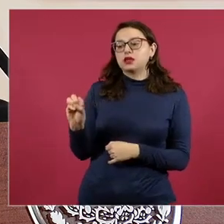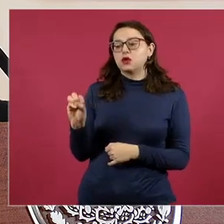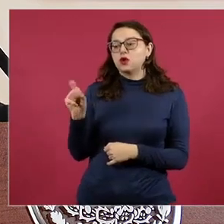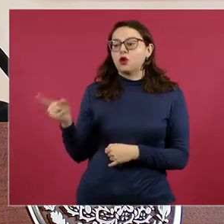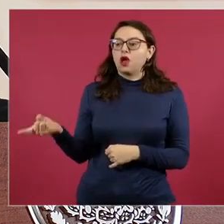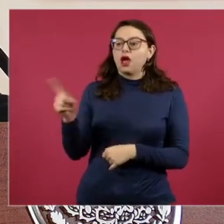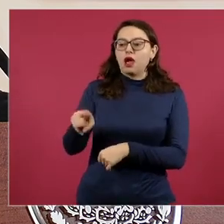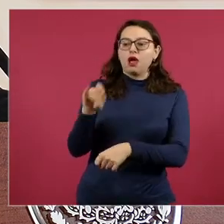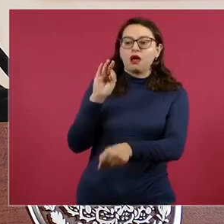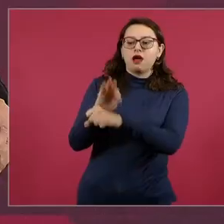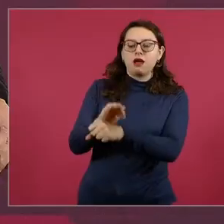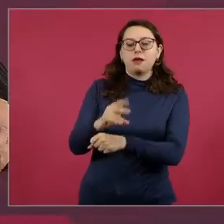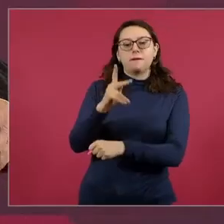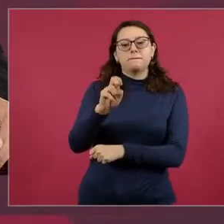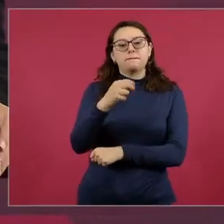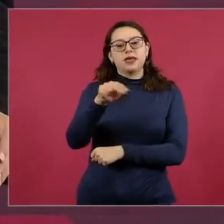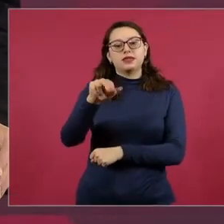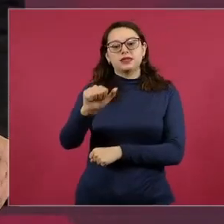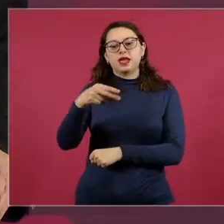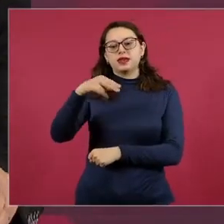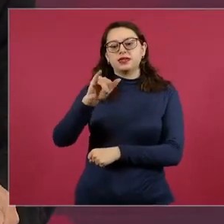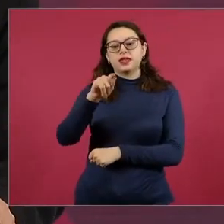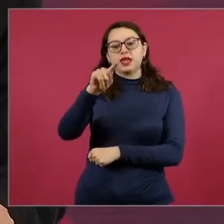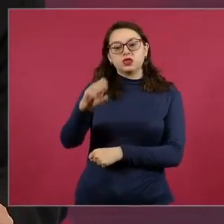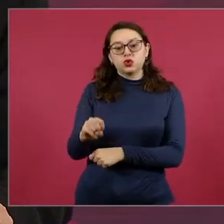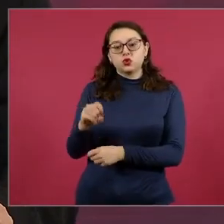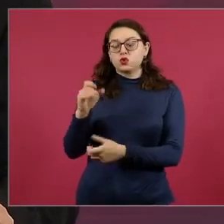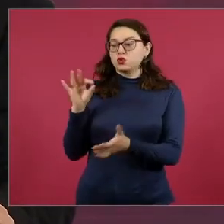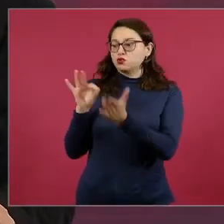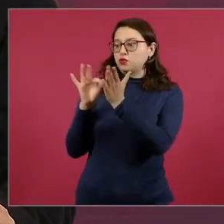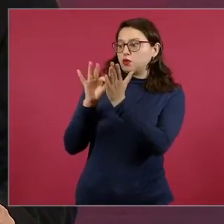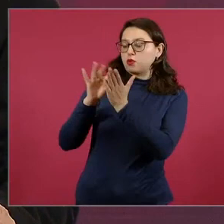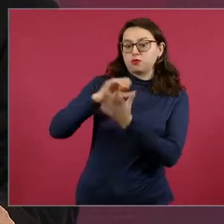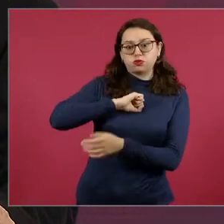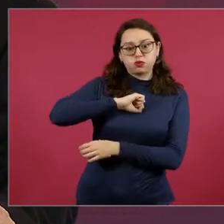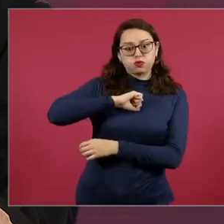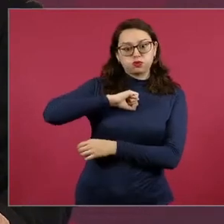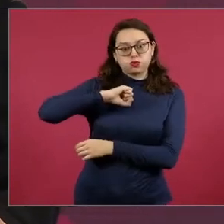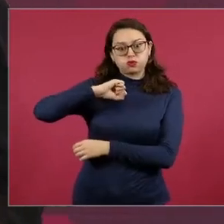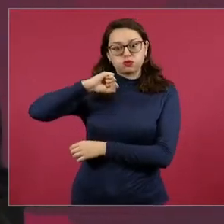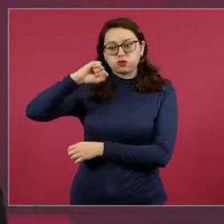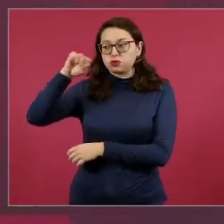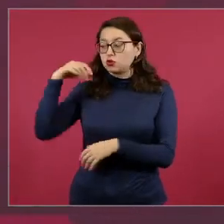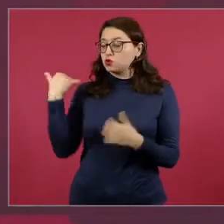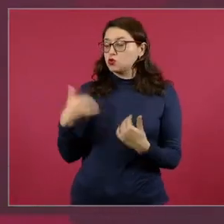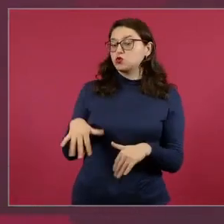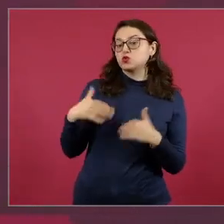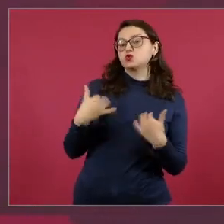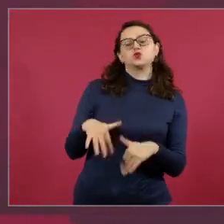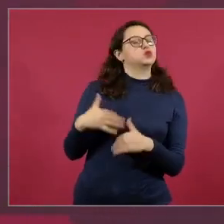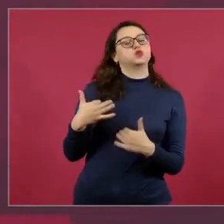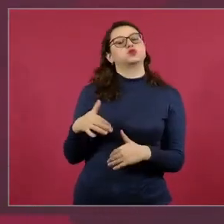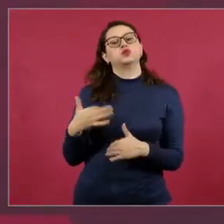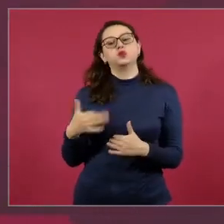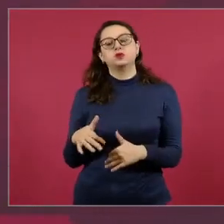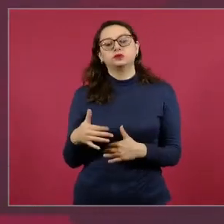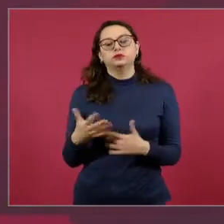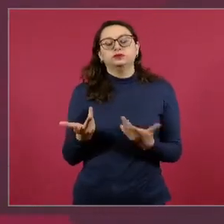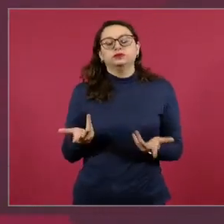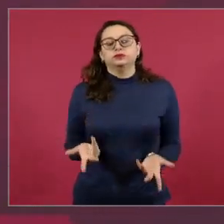Y claro, pues de repente el financiero, una gran